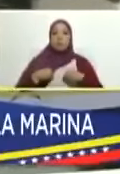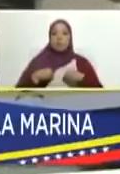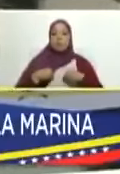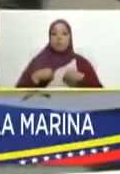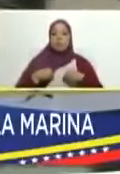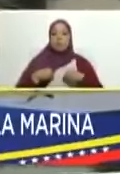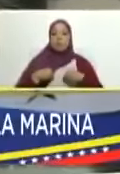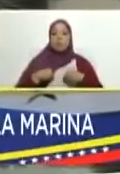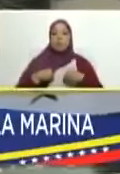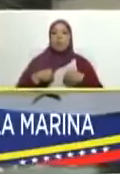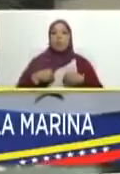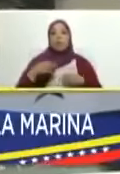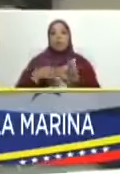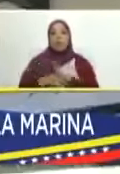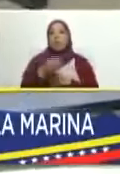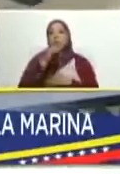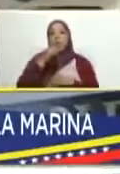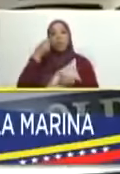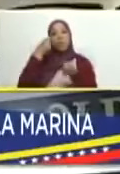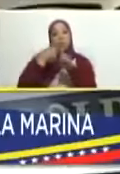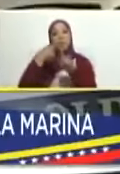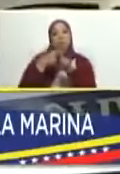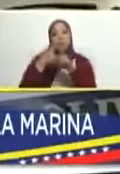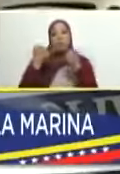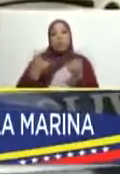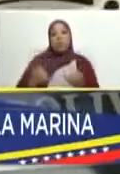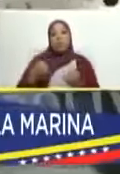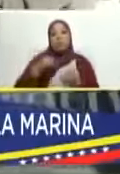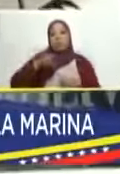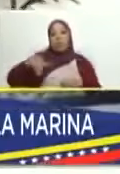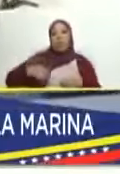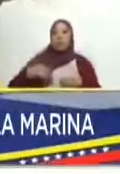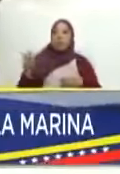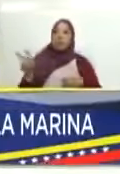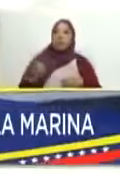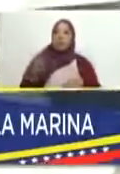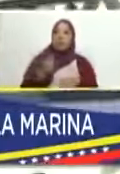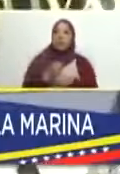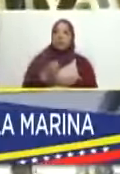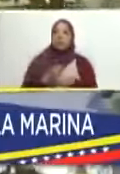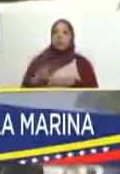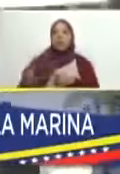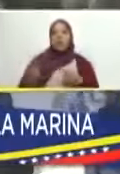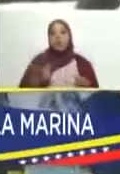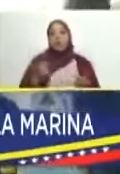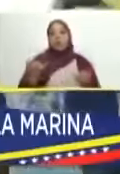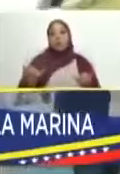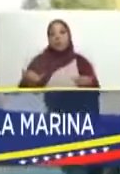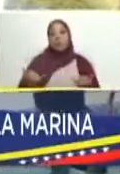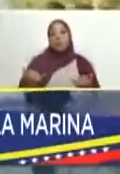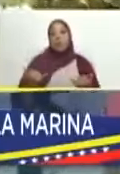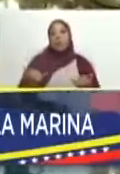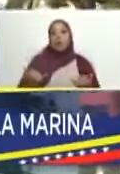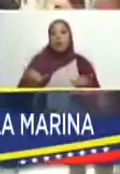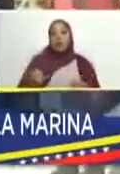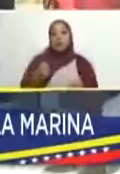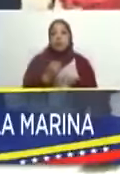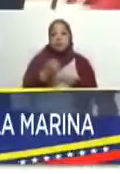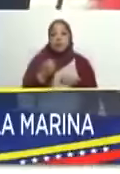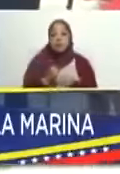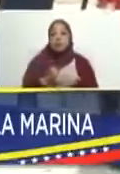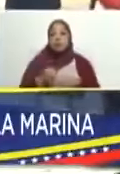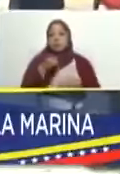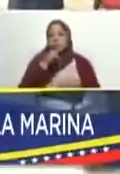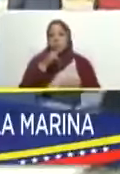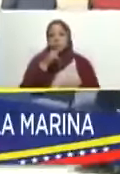mundo, lo afirmativo, lo positivo y de la grandeza de los venezolanos, decía el gobernador de la entidad, José Alejandro Terán, que esta obra es más que una cinta